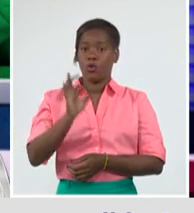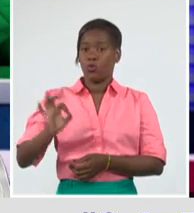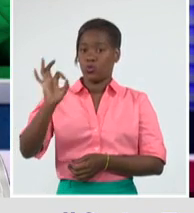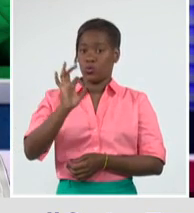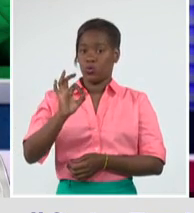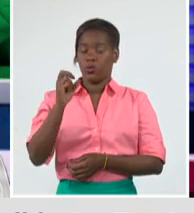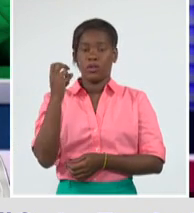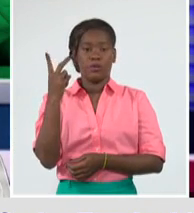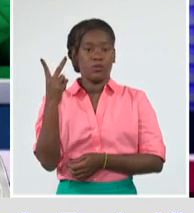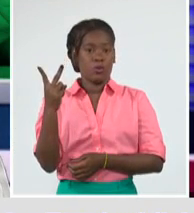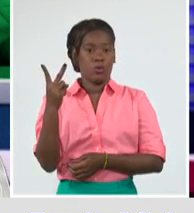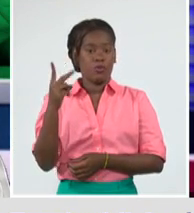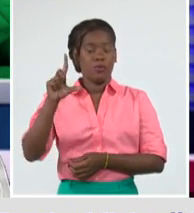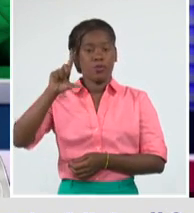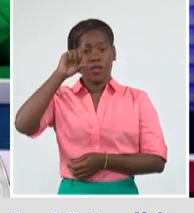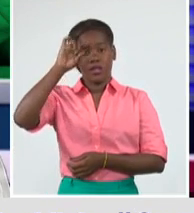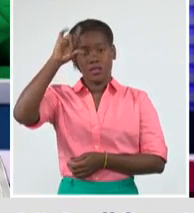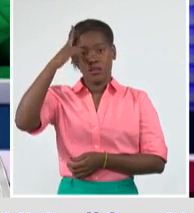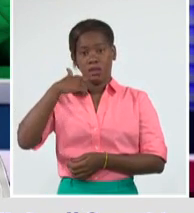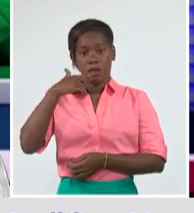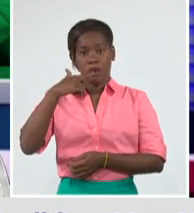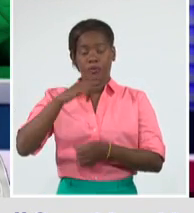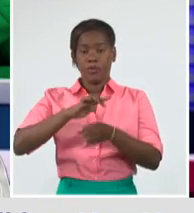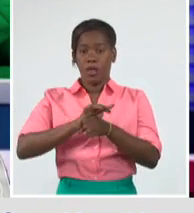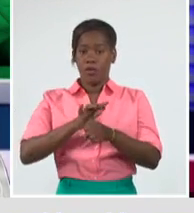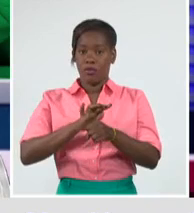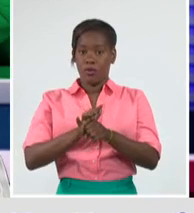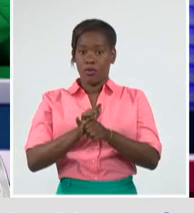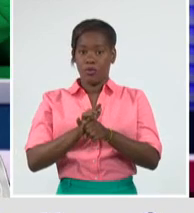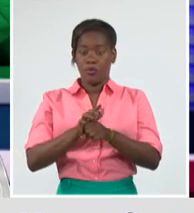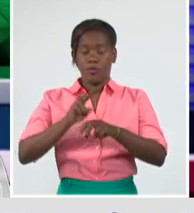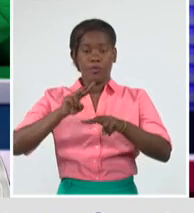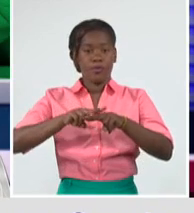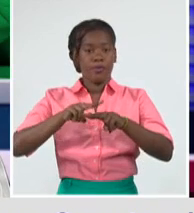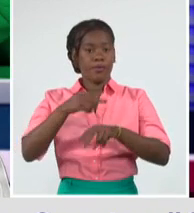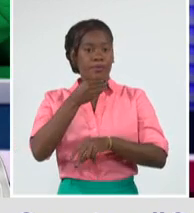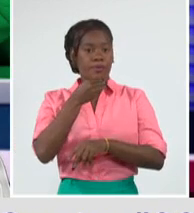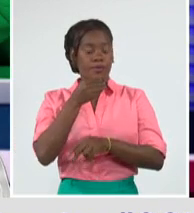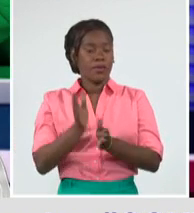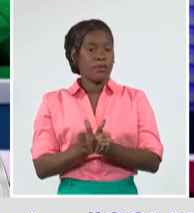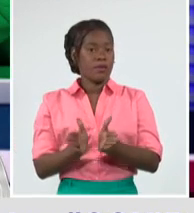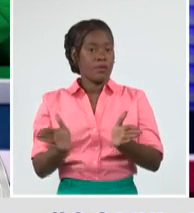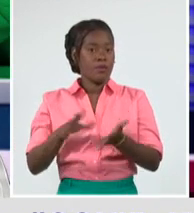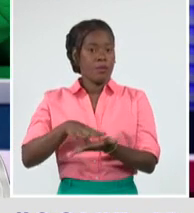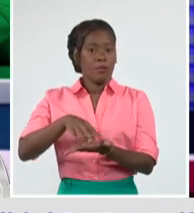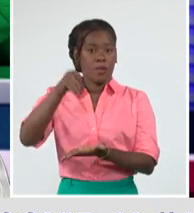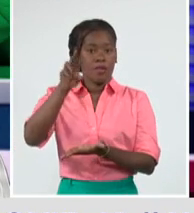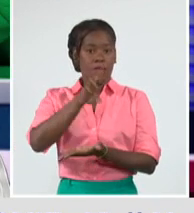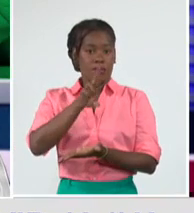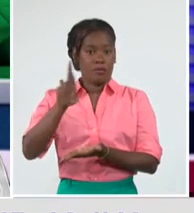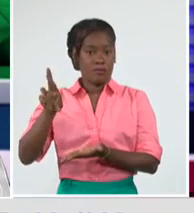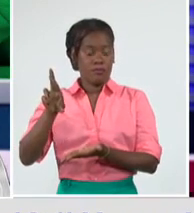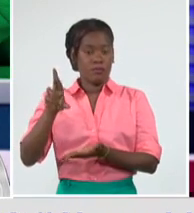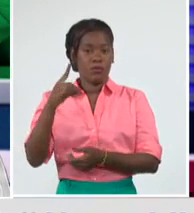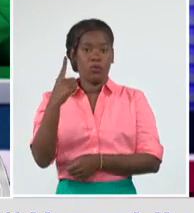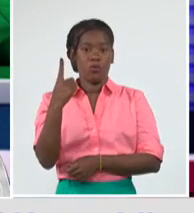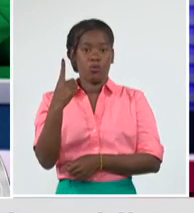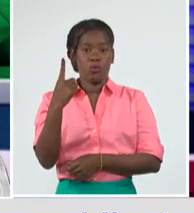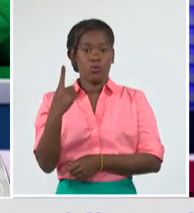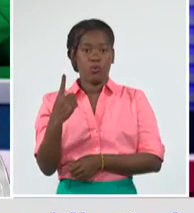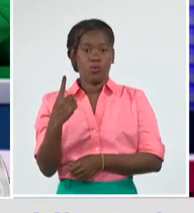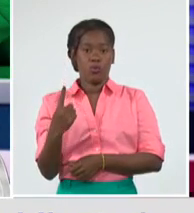La Lisa, Arroyo Naranjo, Habana Vieja, San Miguel del Padrón y Plaza de la Revolución, un fallecido de cada